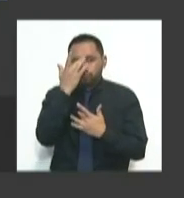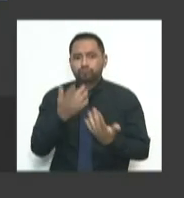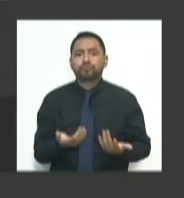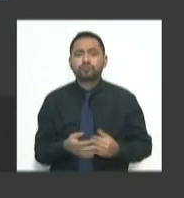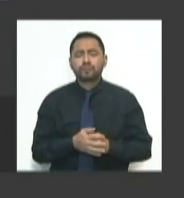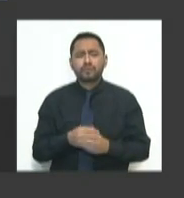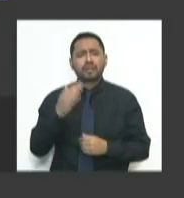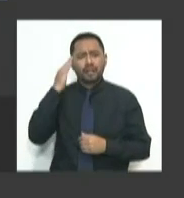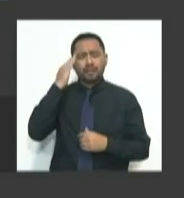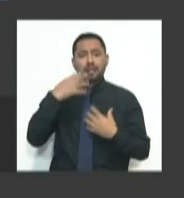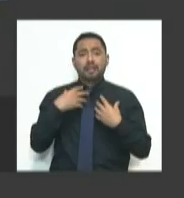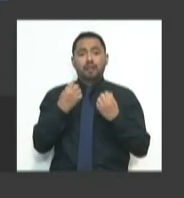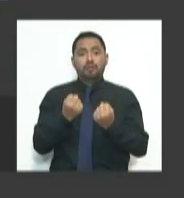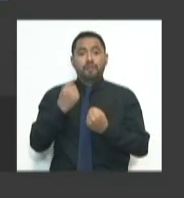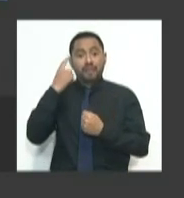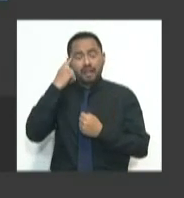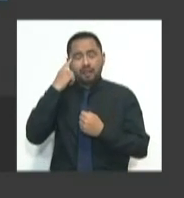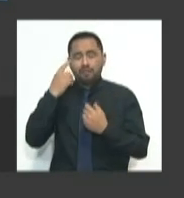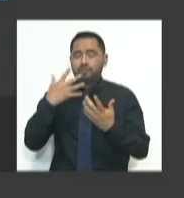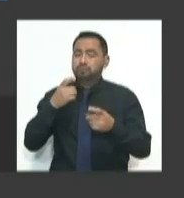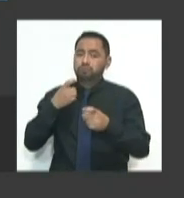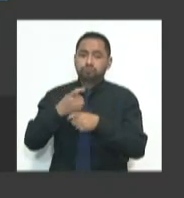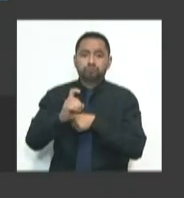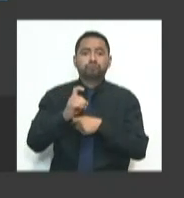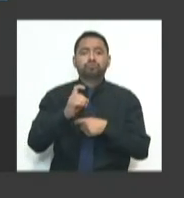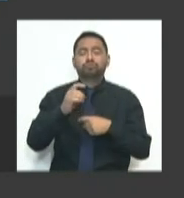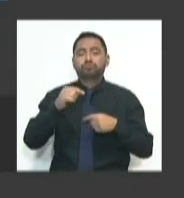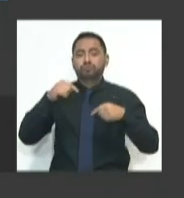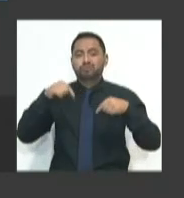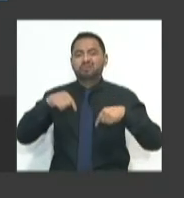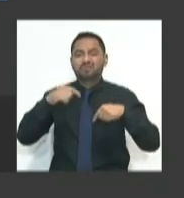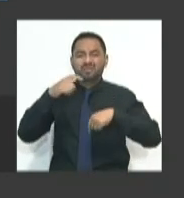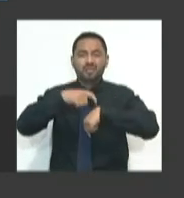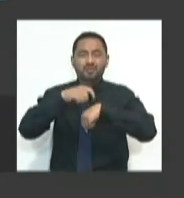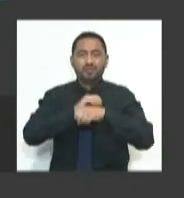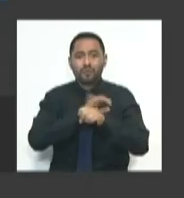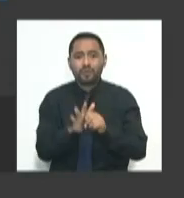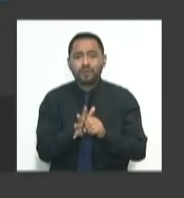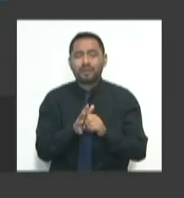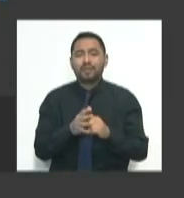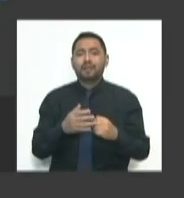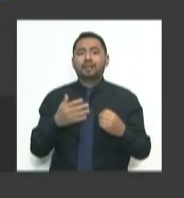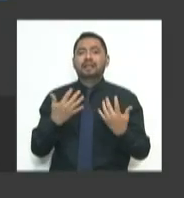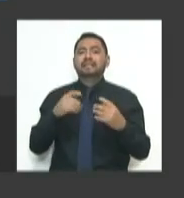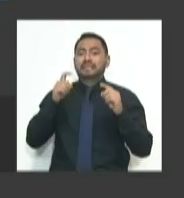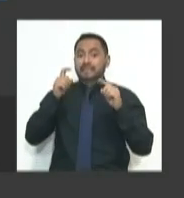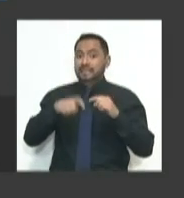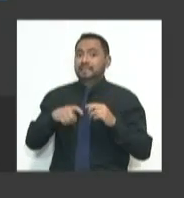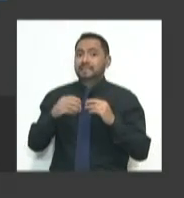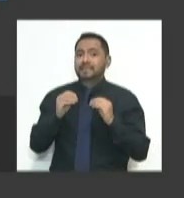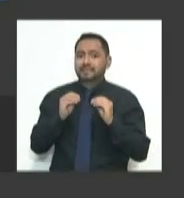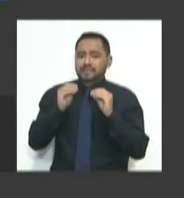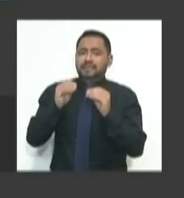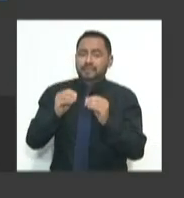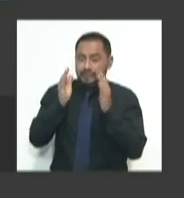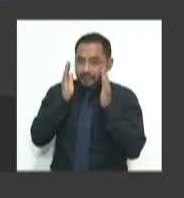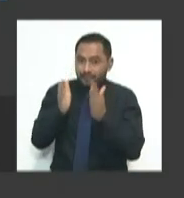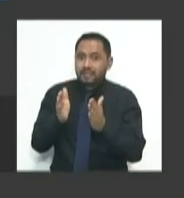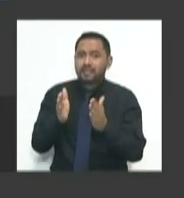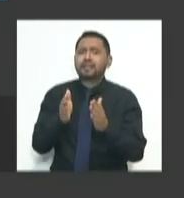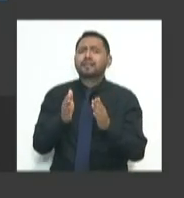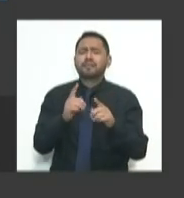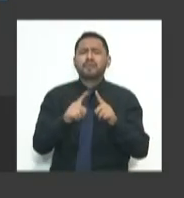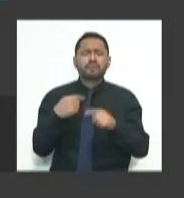por gente que va a ser nombrada por supuesto gente ajena a fujimori lo que va a ser nombrada con el propósito exclusivo de vigilar la conducta